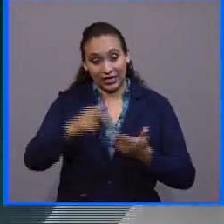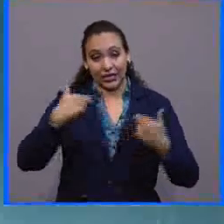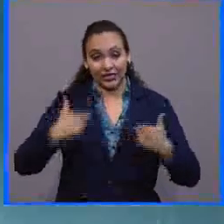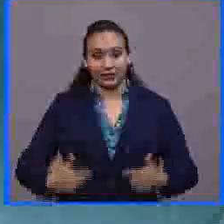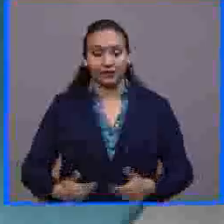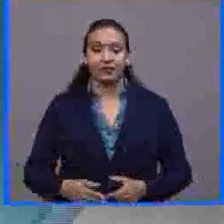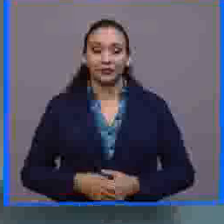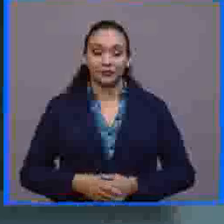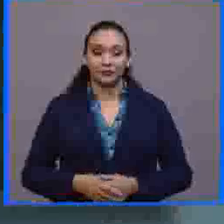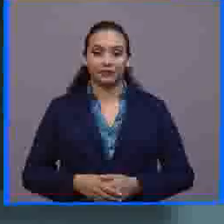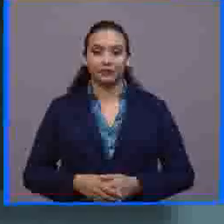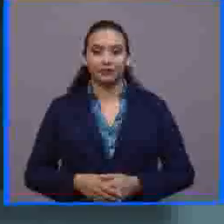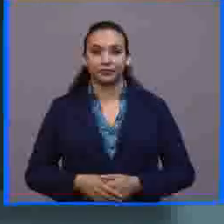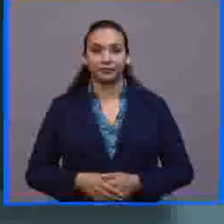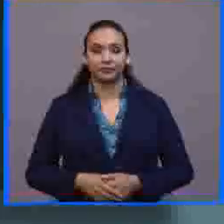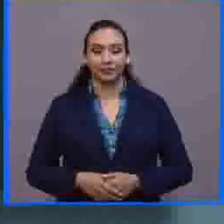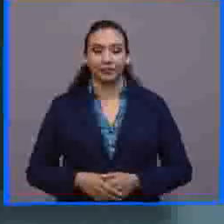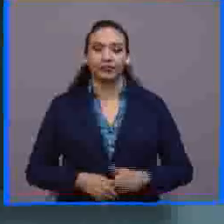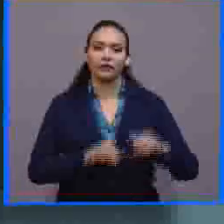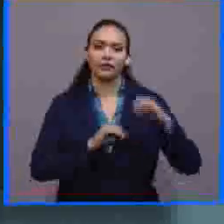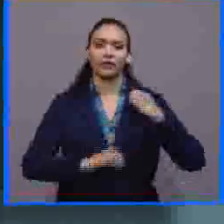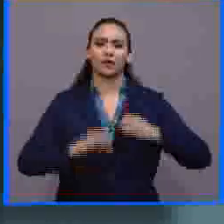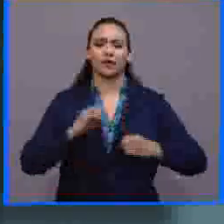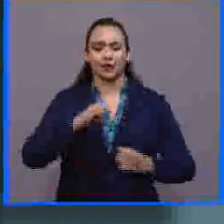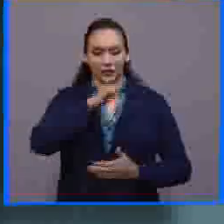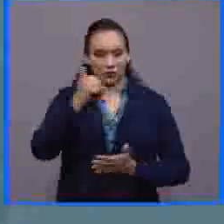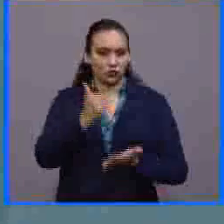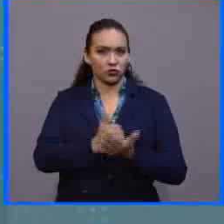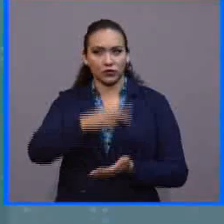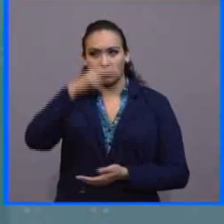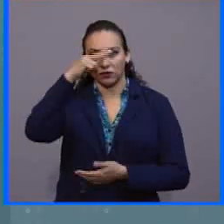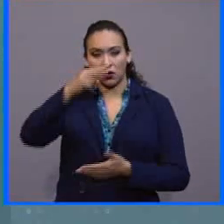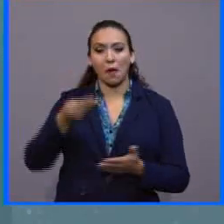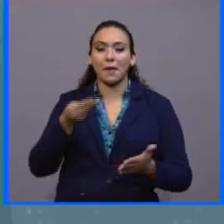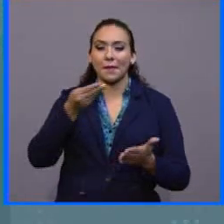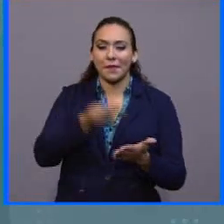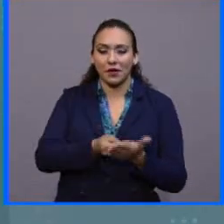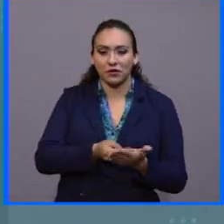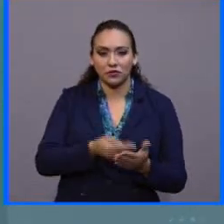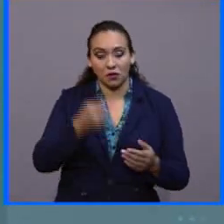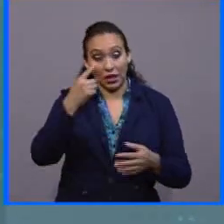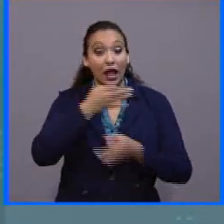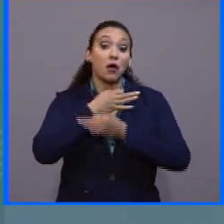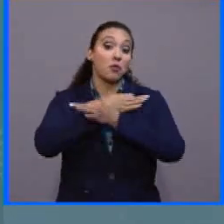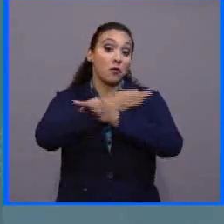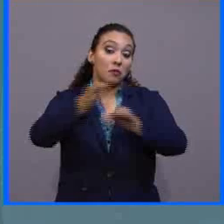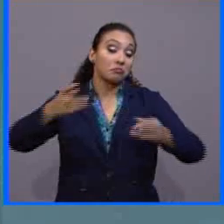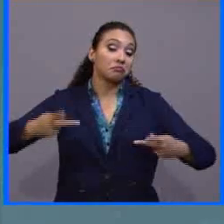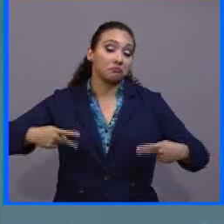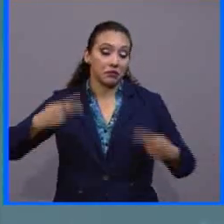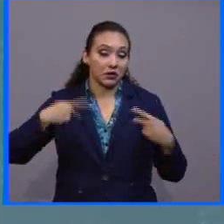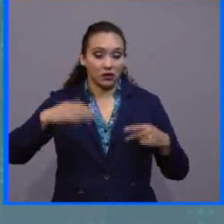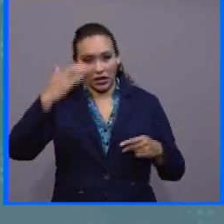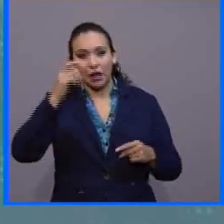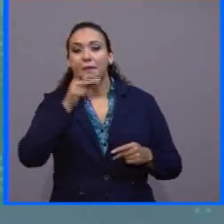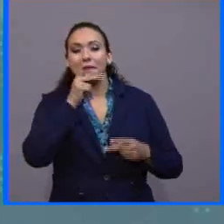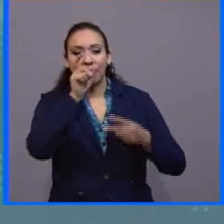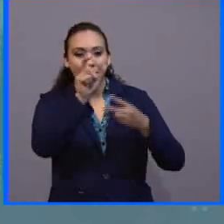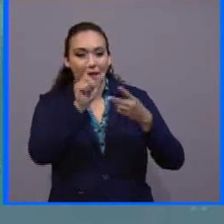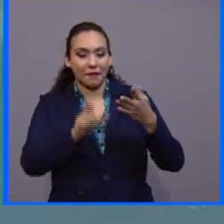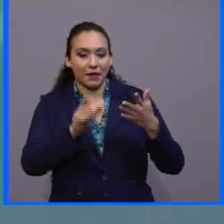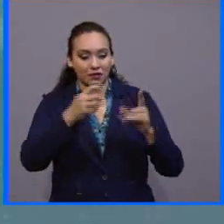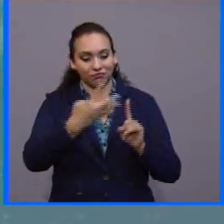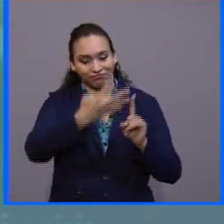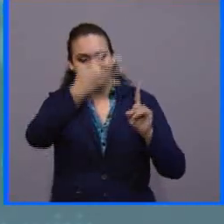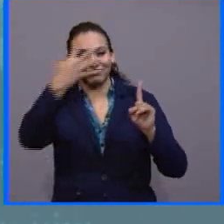humanos. El Poder Judicial de la Ciudad de México puso a disposición del público interesado el glosario